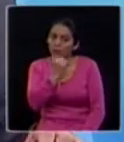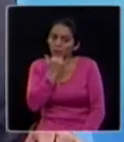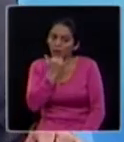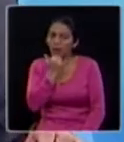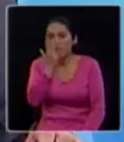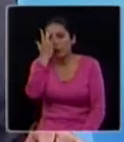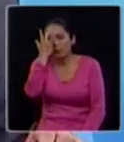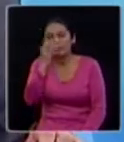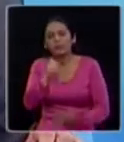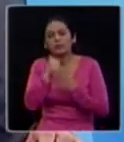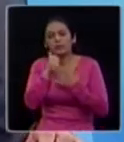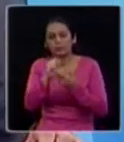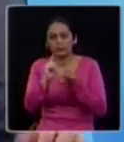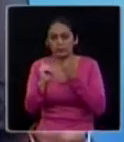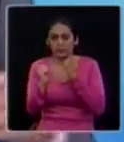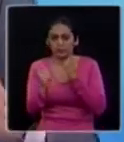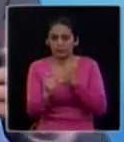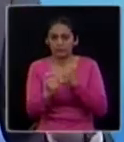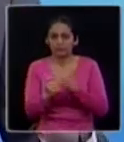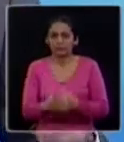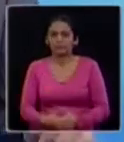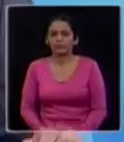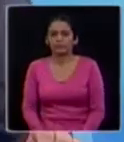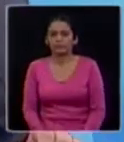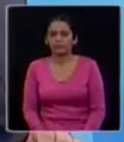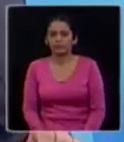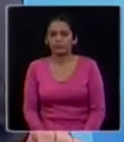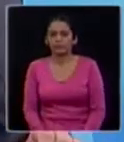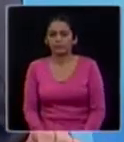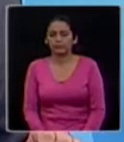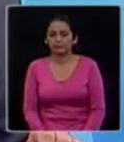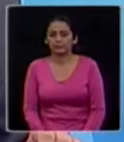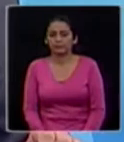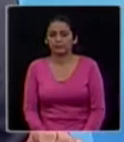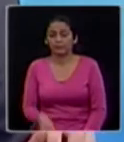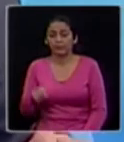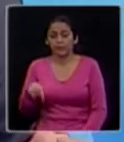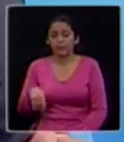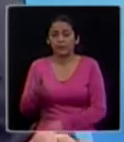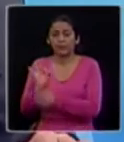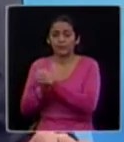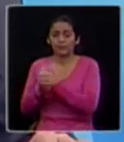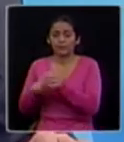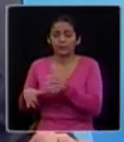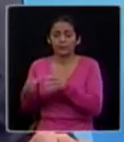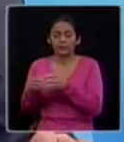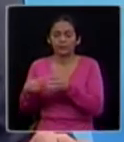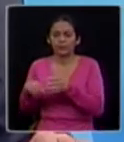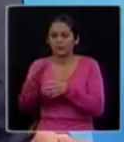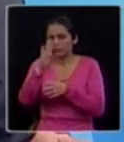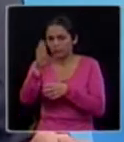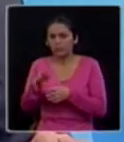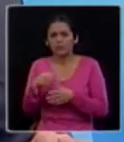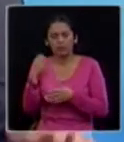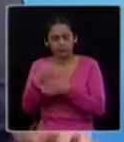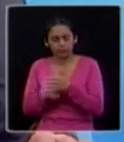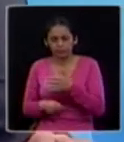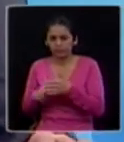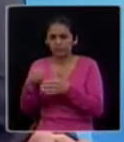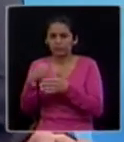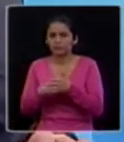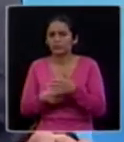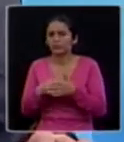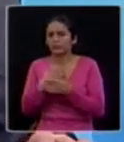decir en ningún momento, estimado Javier, ciudadanía, que no se haya trabajado por parte del Consejo en ninguna de las áreas. Más bien ha sido un trabajo